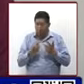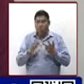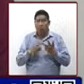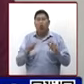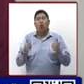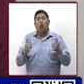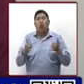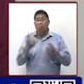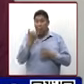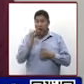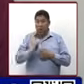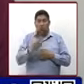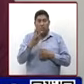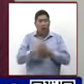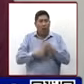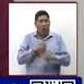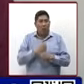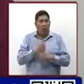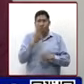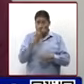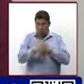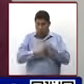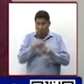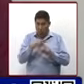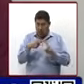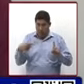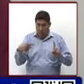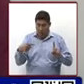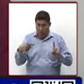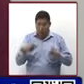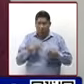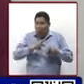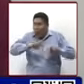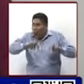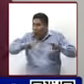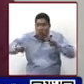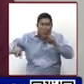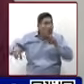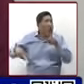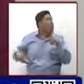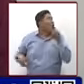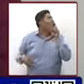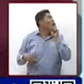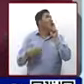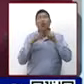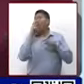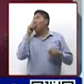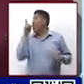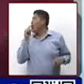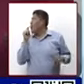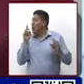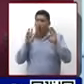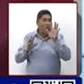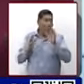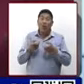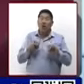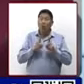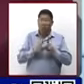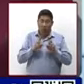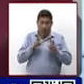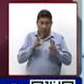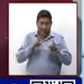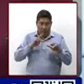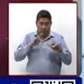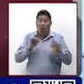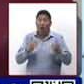juego. El niño de dos años y medio, por ejemplo, está en una etapa de exploración, le interesa todo, busca. Entonces, cuando vemos un cambio